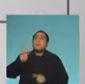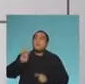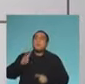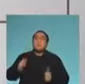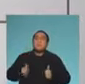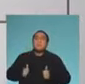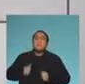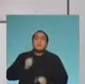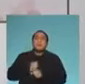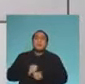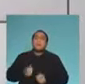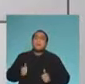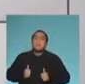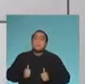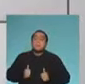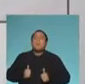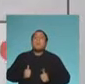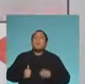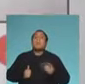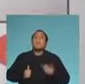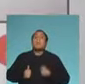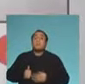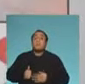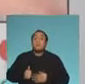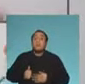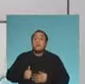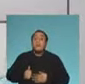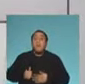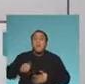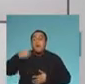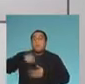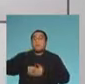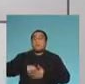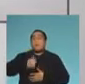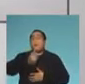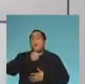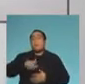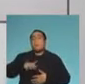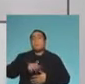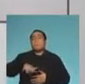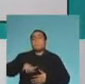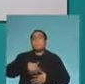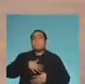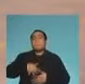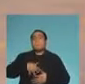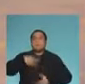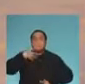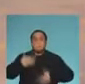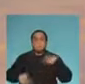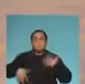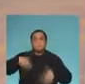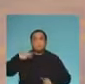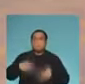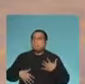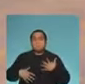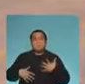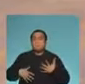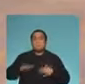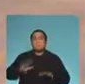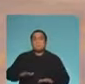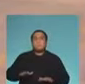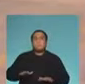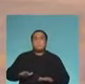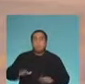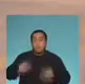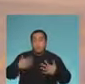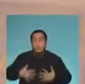trabajo sedentario, ¿qué nos va a pasar? Vamos a tener un agua acumulada, quieta, y también vamos a debilitar nuestro